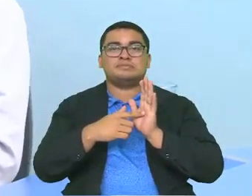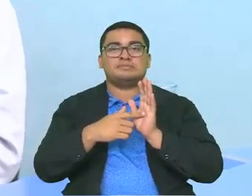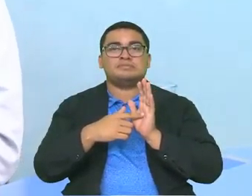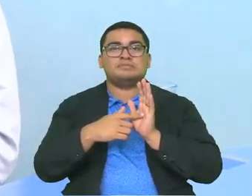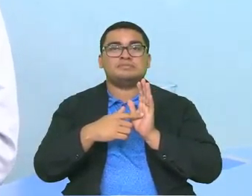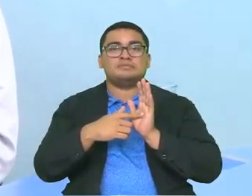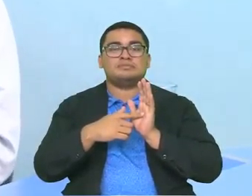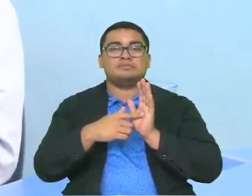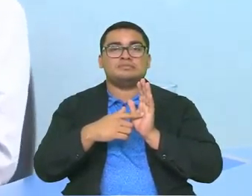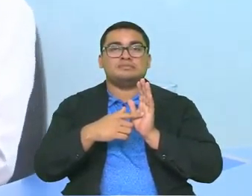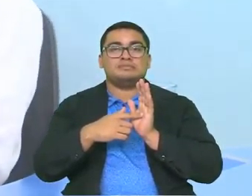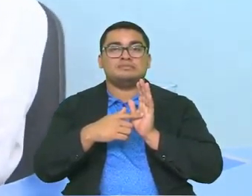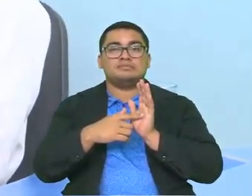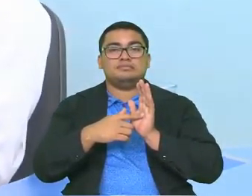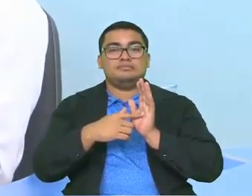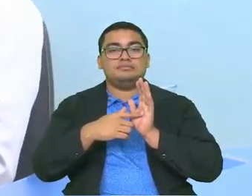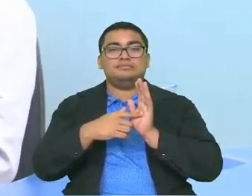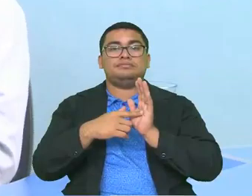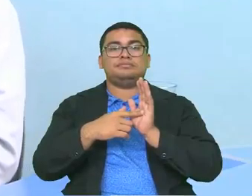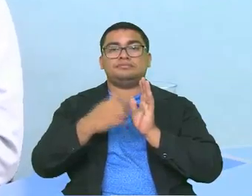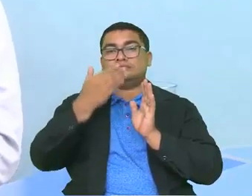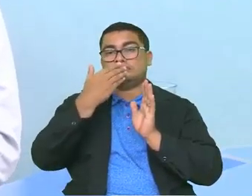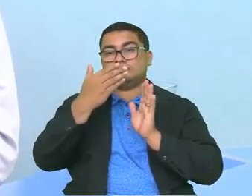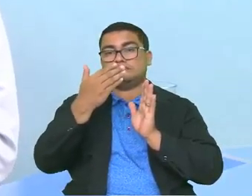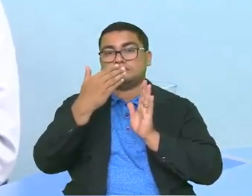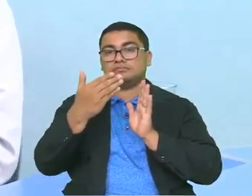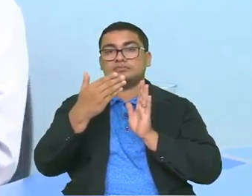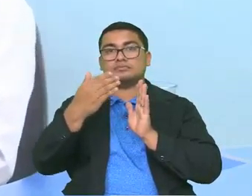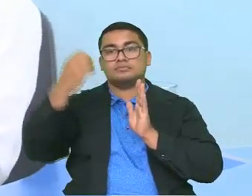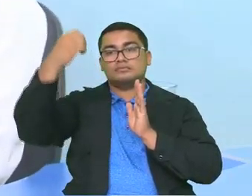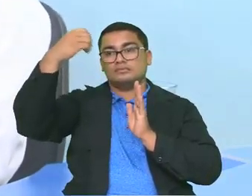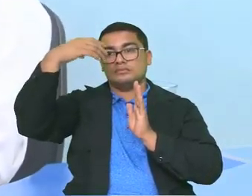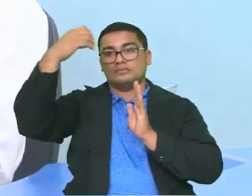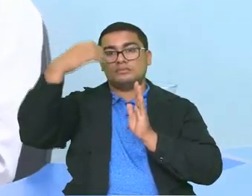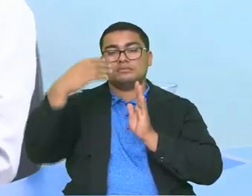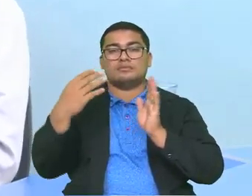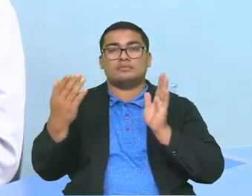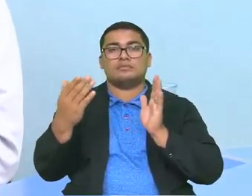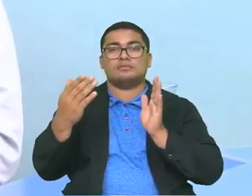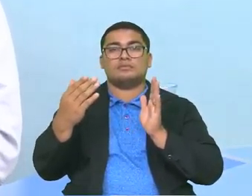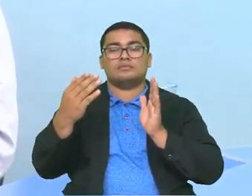como potenciales evocados visuales, que este lo que hace es prácticamente valorar